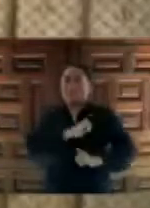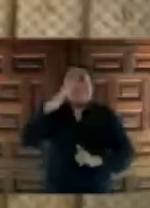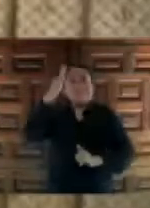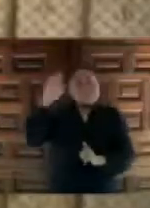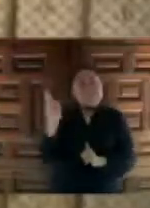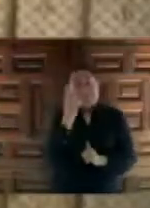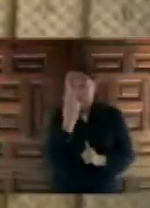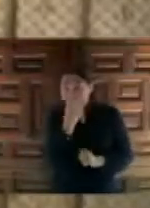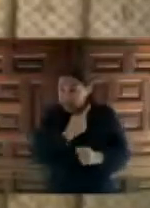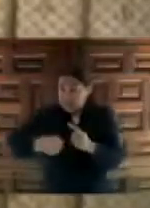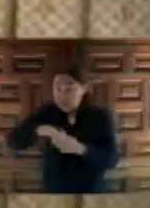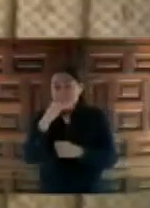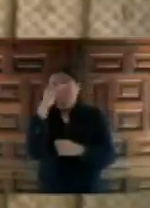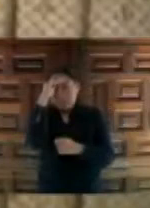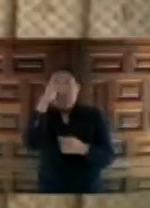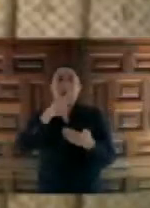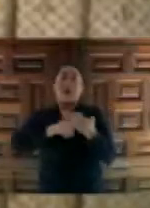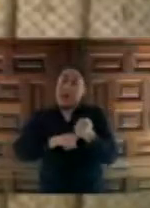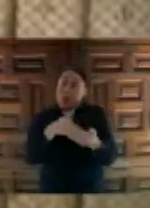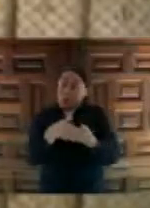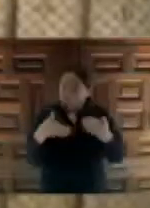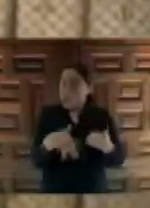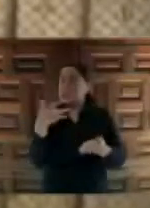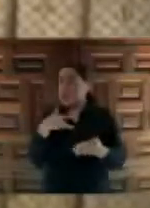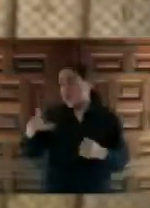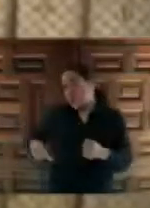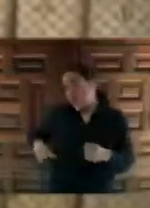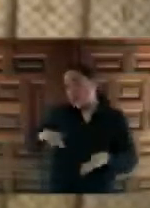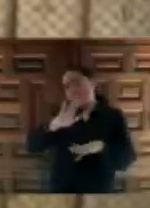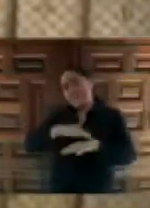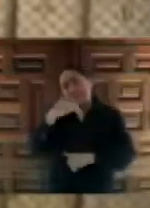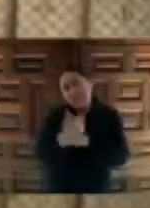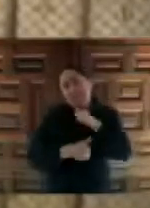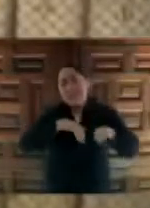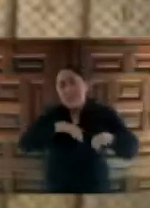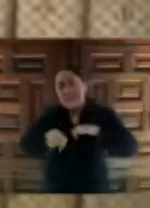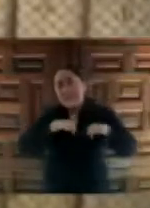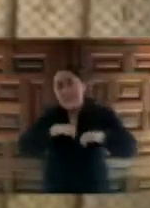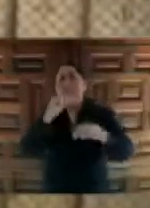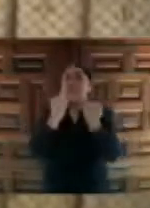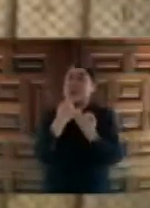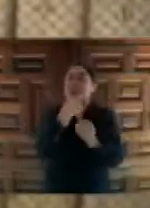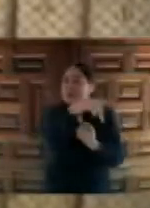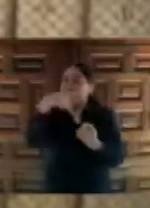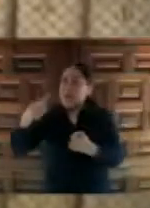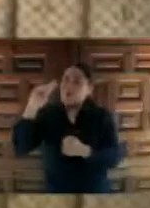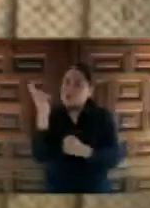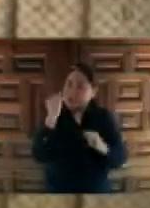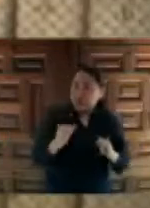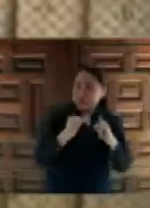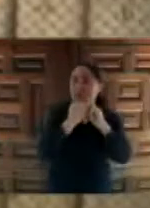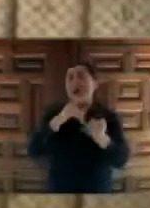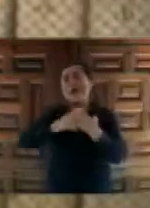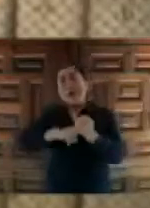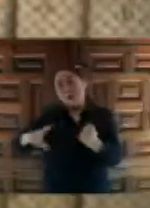lo que consideramos que constituye un reto para el Estado y las instituciones de educación superior, tanto públicas